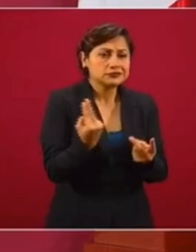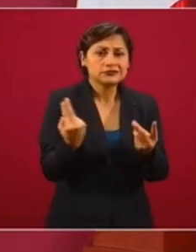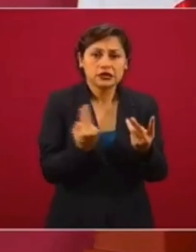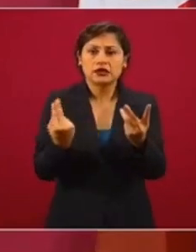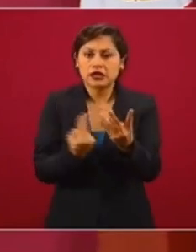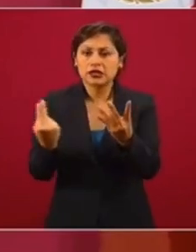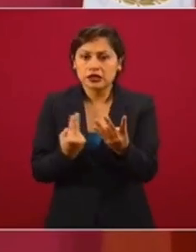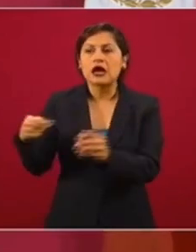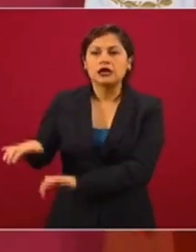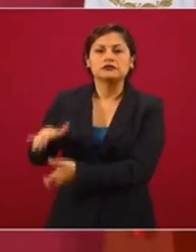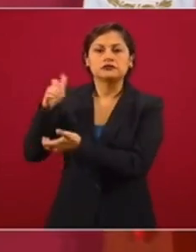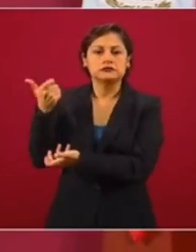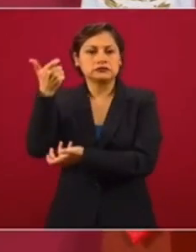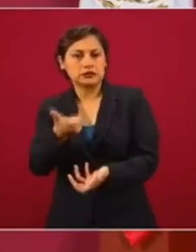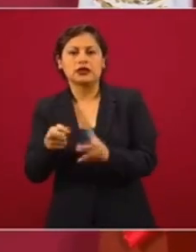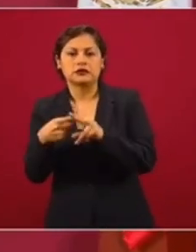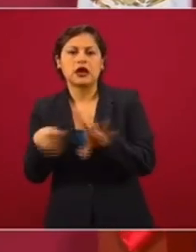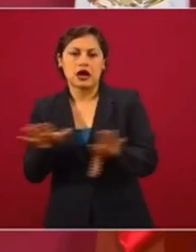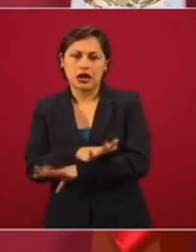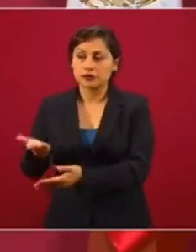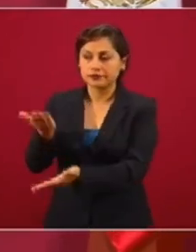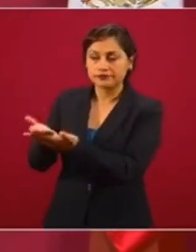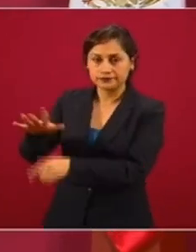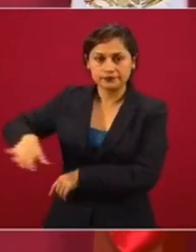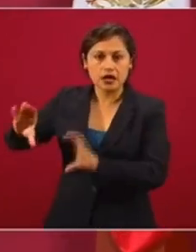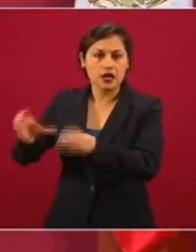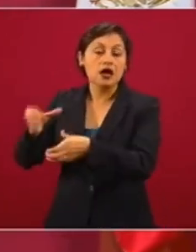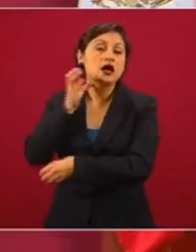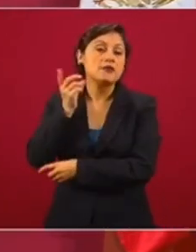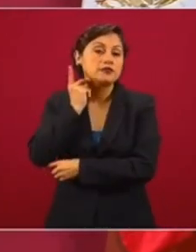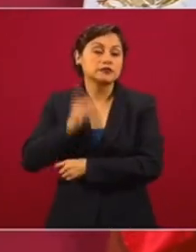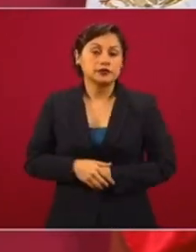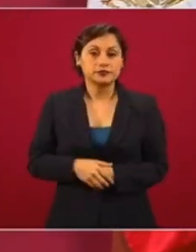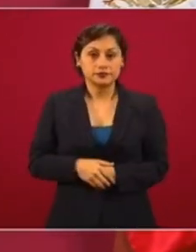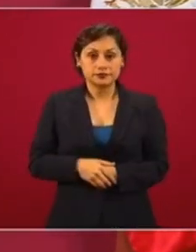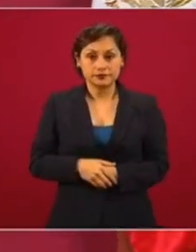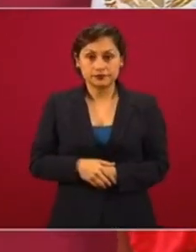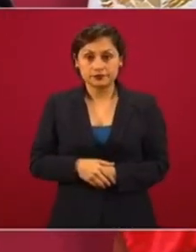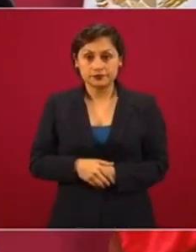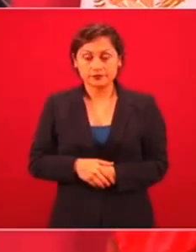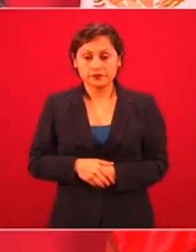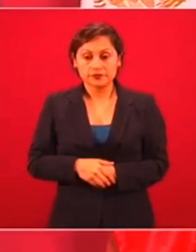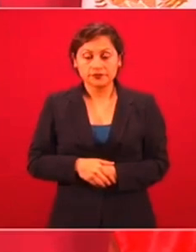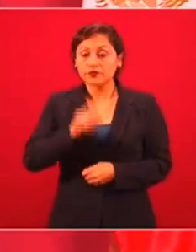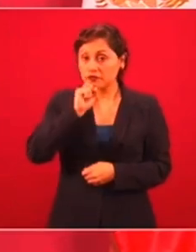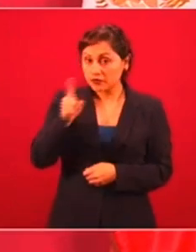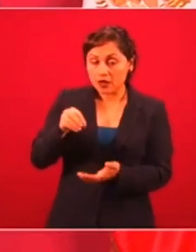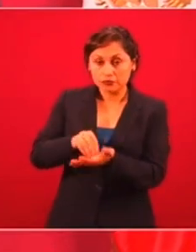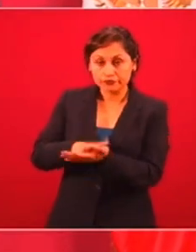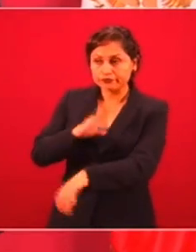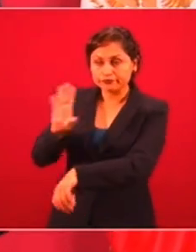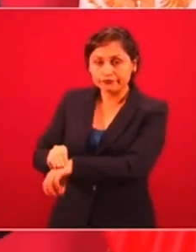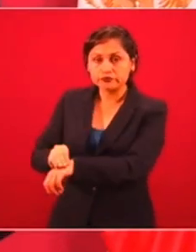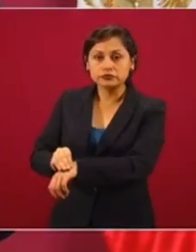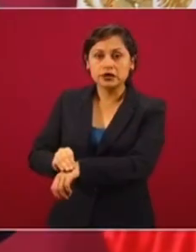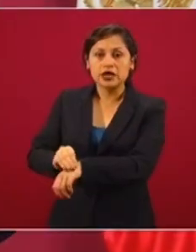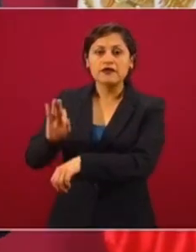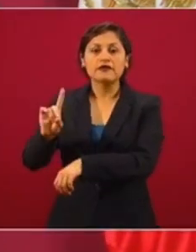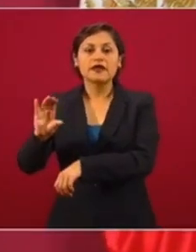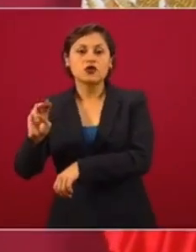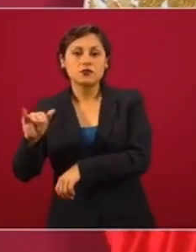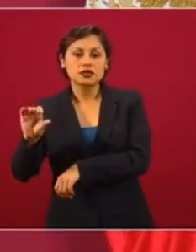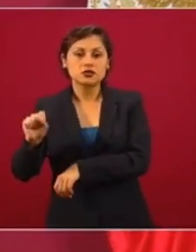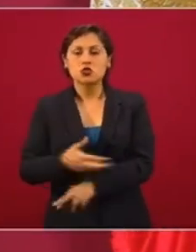las nuevas circunstancias, y también pidiéndoles que nos autoricen que se extingan fideicomisos, que